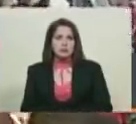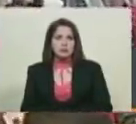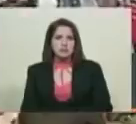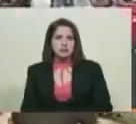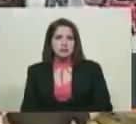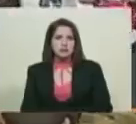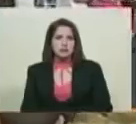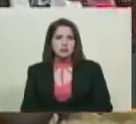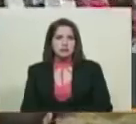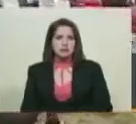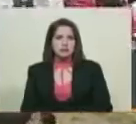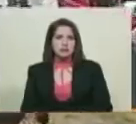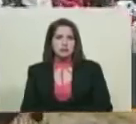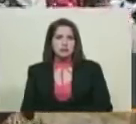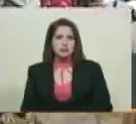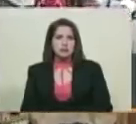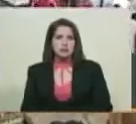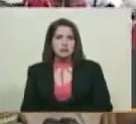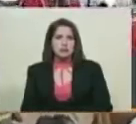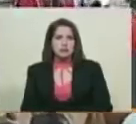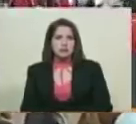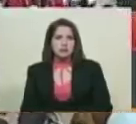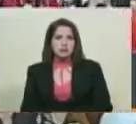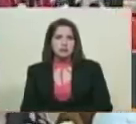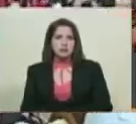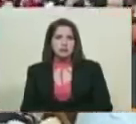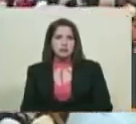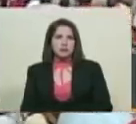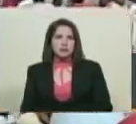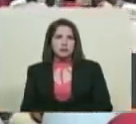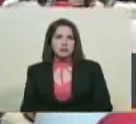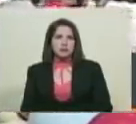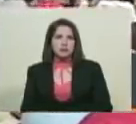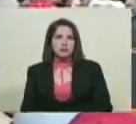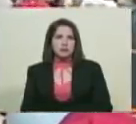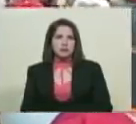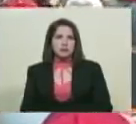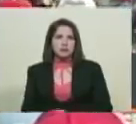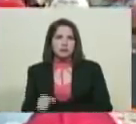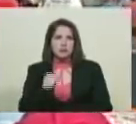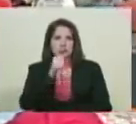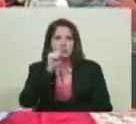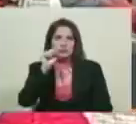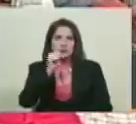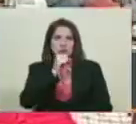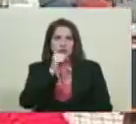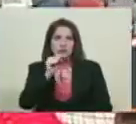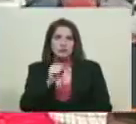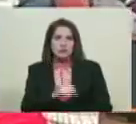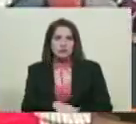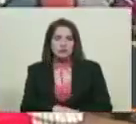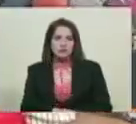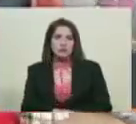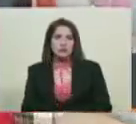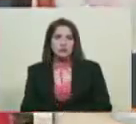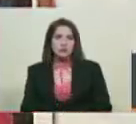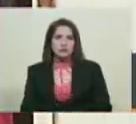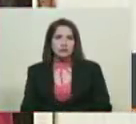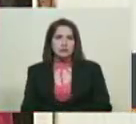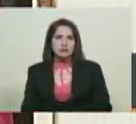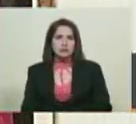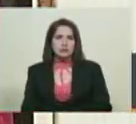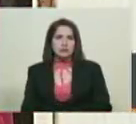El Orinoco y el Magdalena se abrazarán entre canciones de selva, y